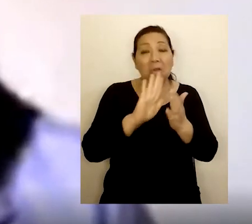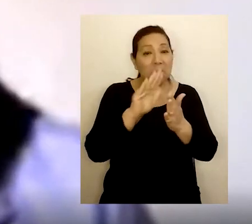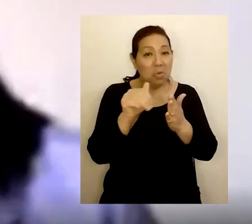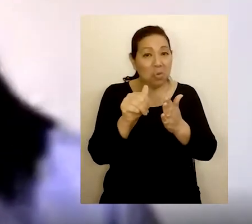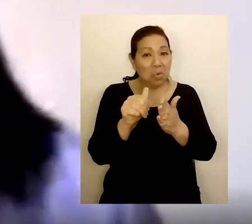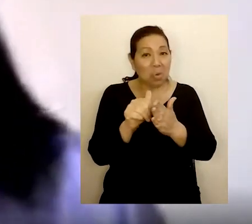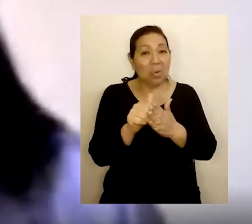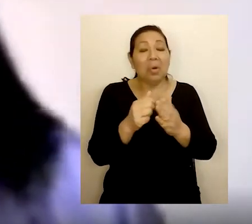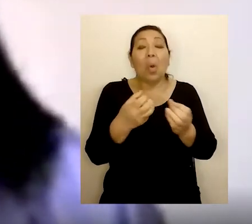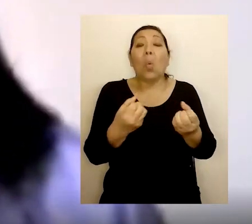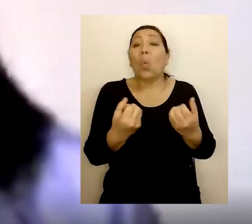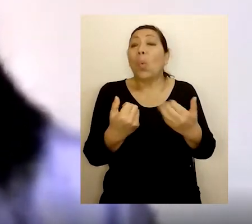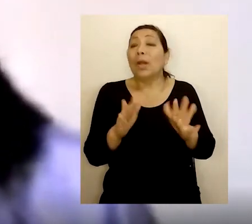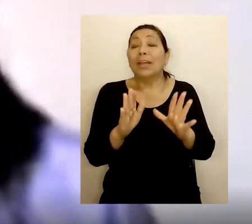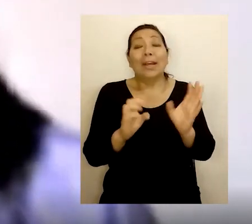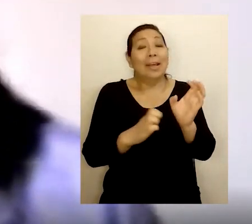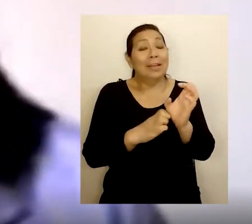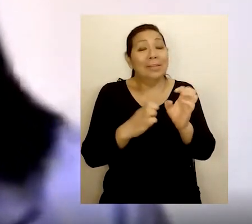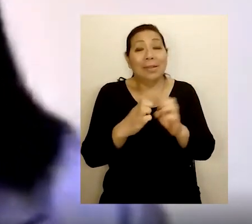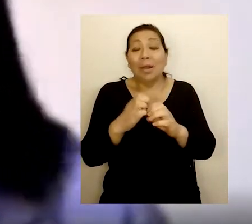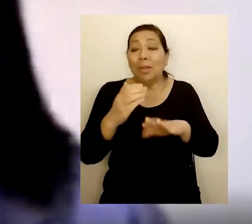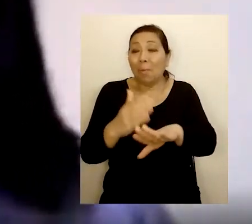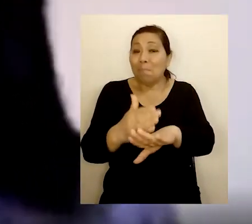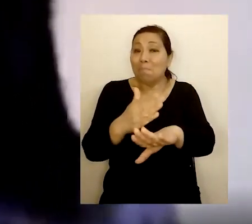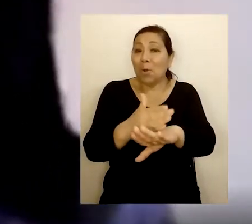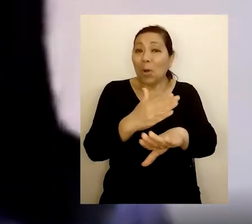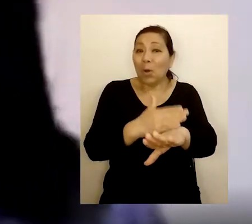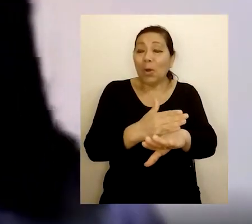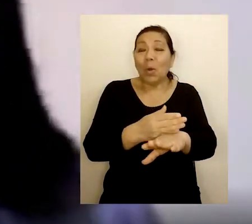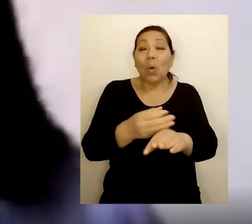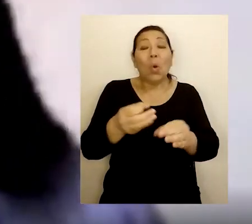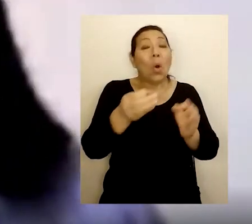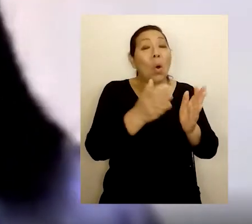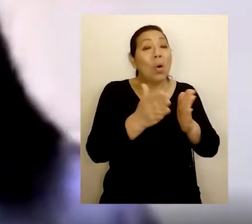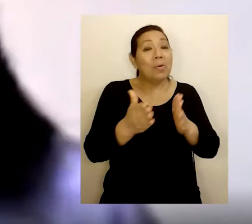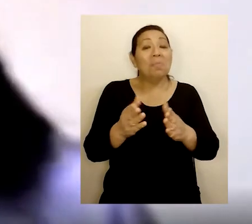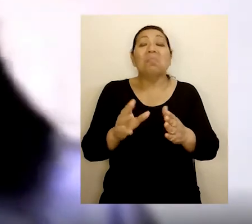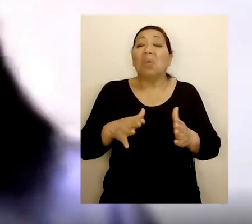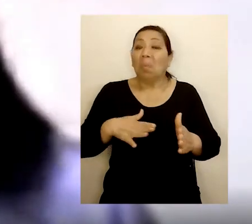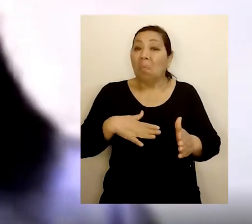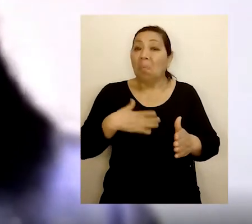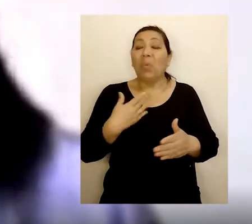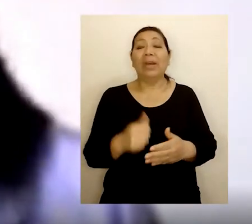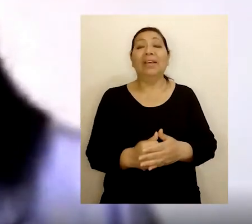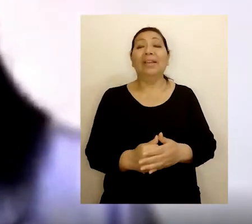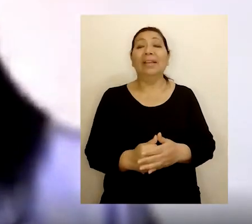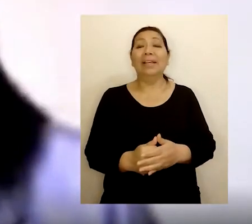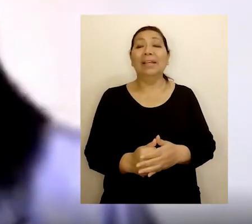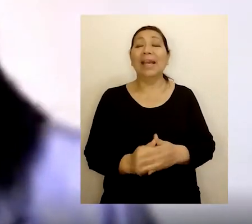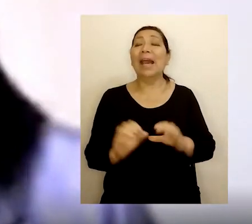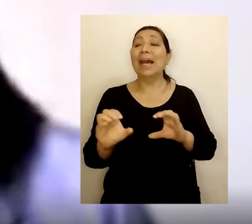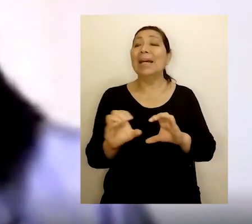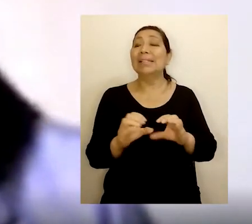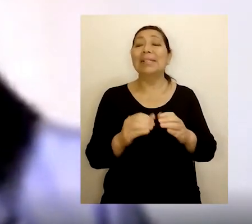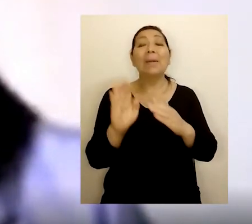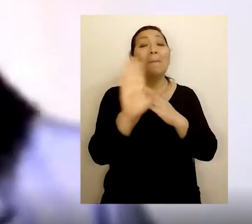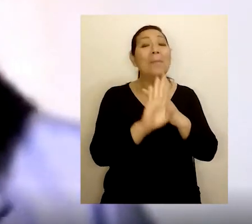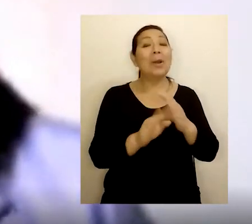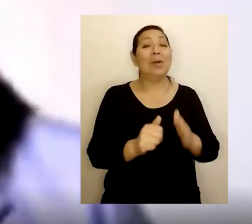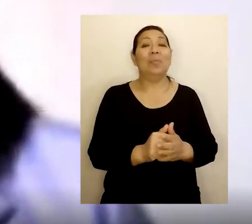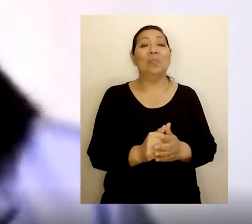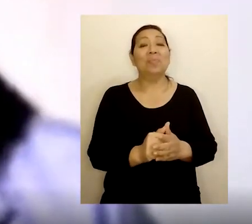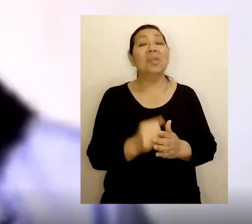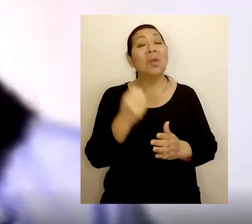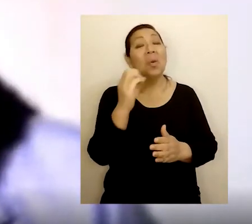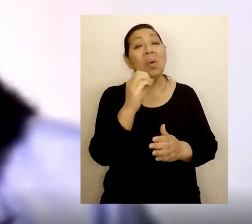caso se puede deducir en cualquier estado del proceso y el órgano jurisdiccional incluso puede, de ser el caso, amparar incluso